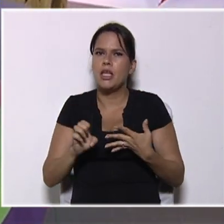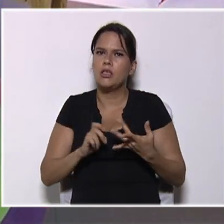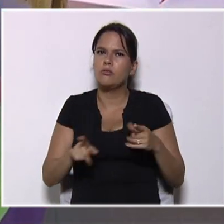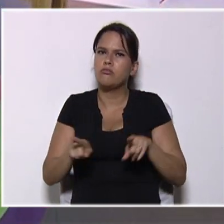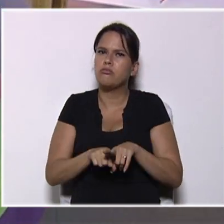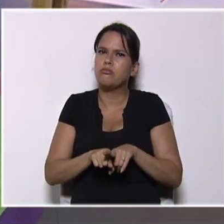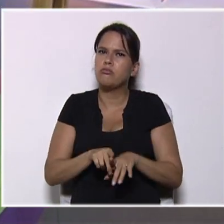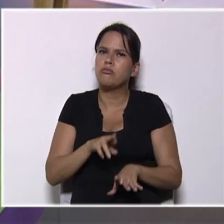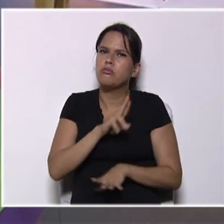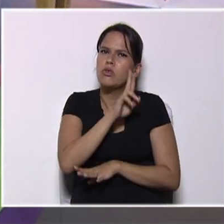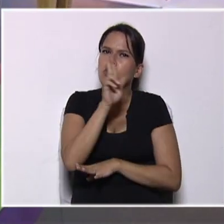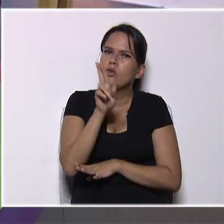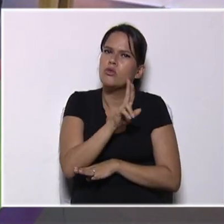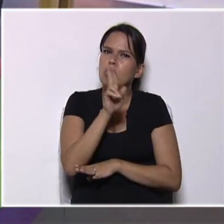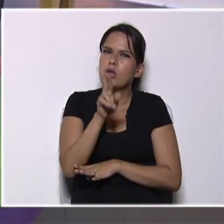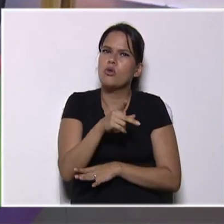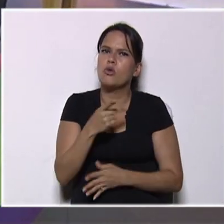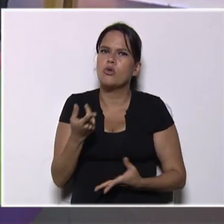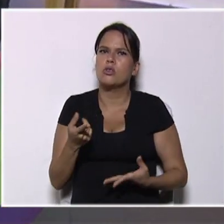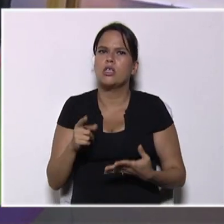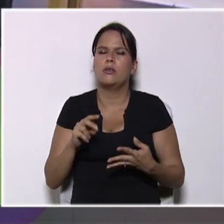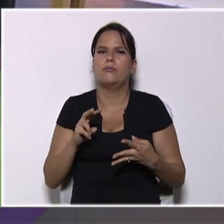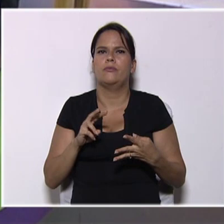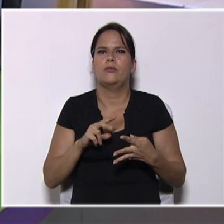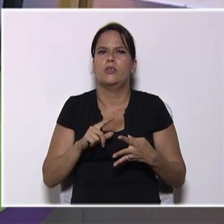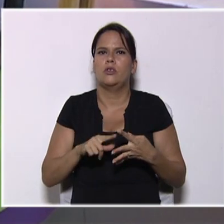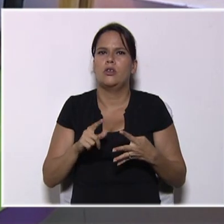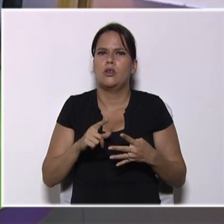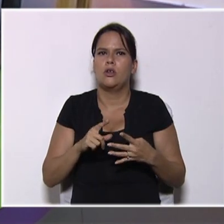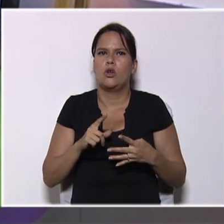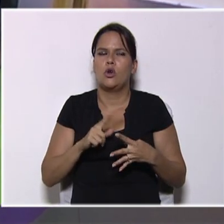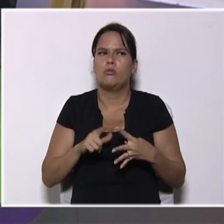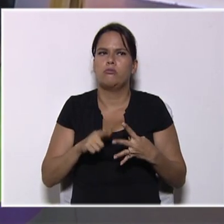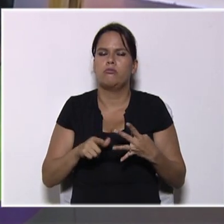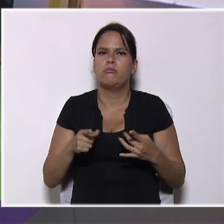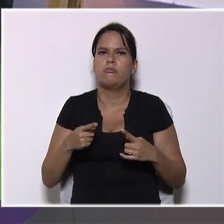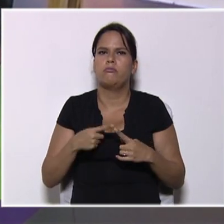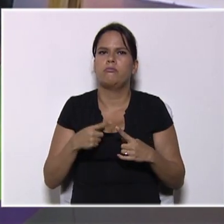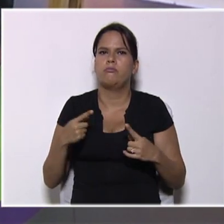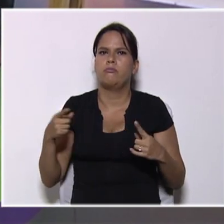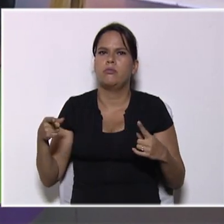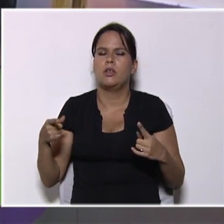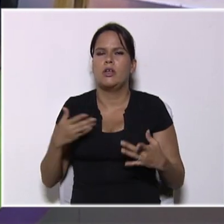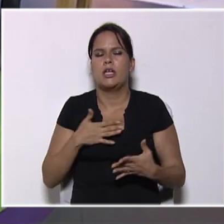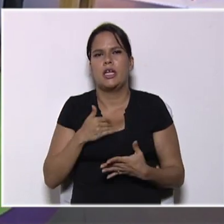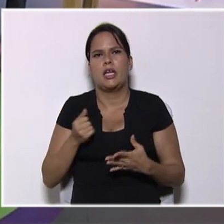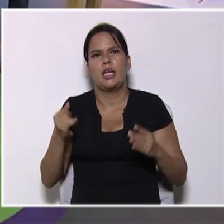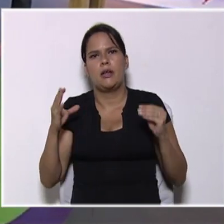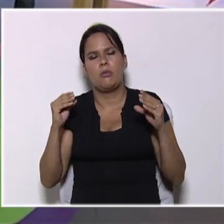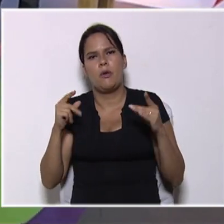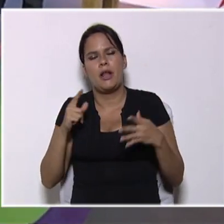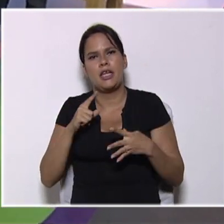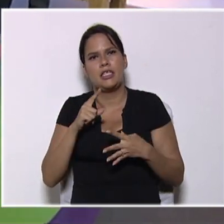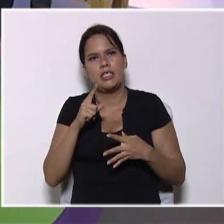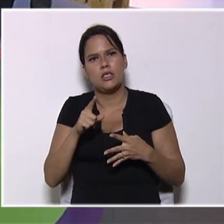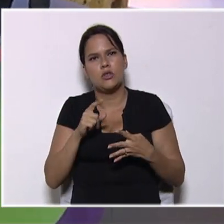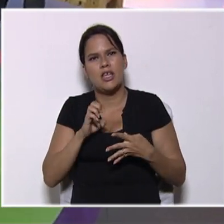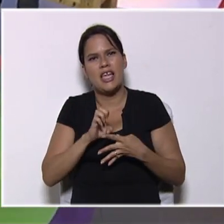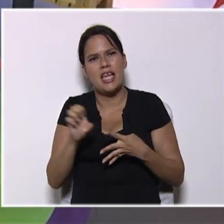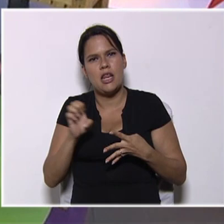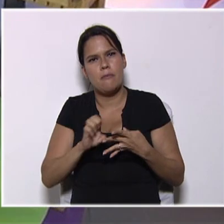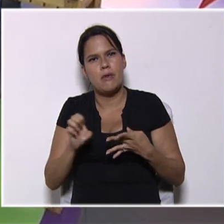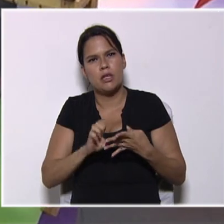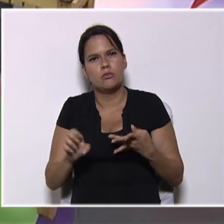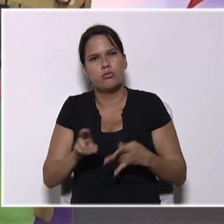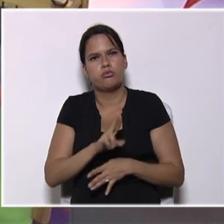algunos instrumentos, materiales, artefactos eléctricos, pero me quería mencionar acerca de aquellos elementos